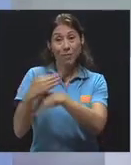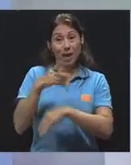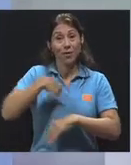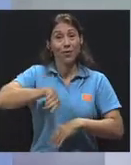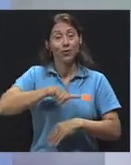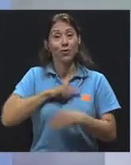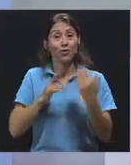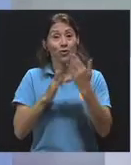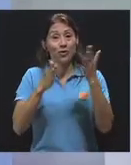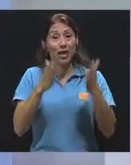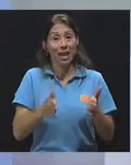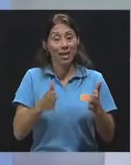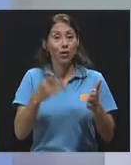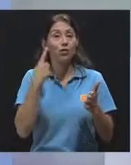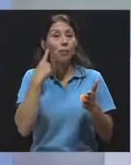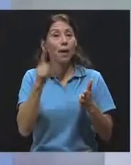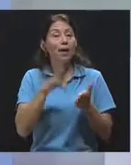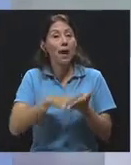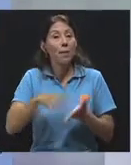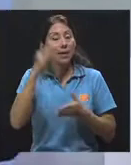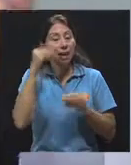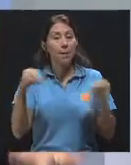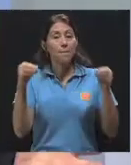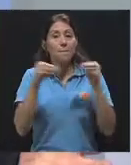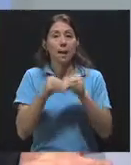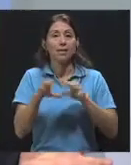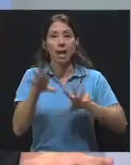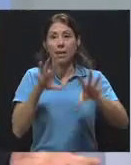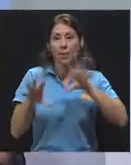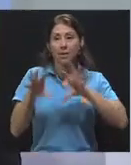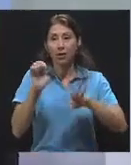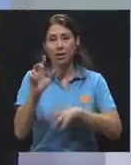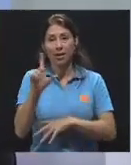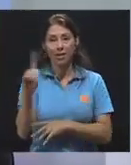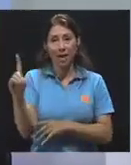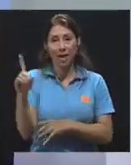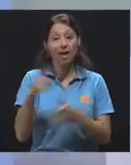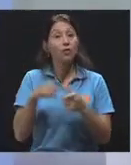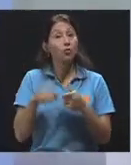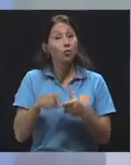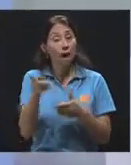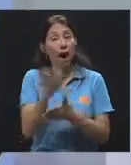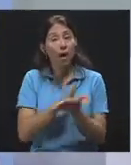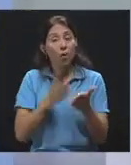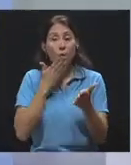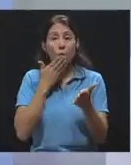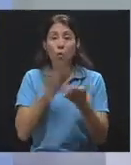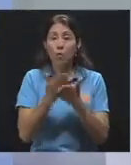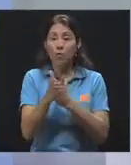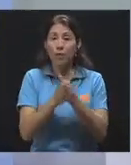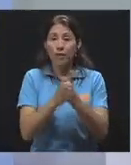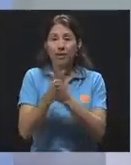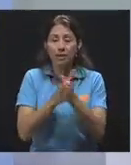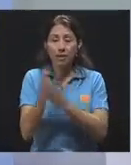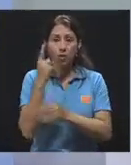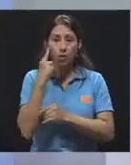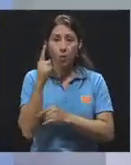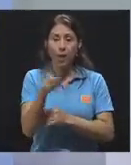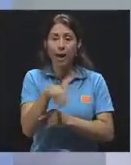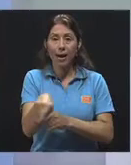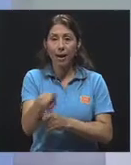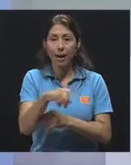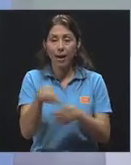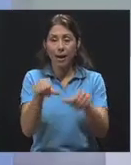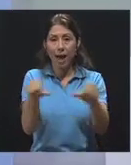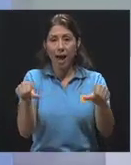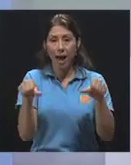técnicos que trabajan como en diseño de videojuegos para que aprendieran más de animación 3D, ¿verdad? Está resultando algo muy beneficioso para el